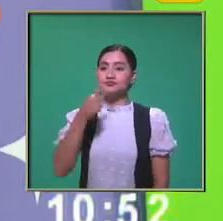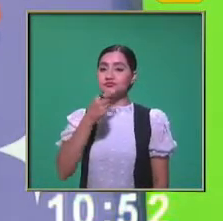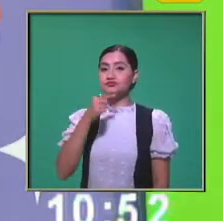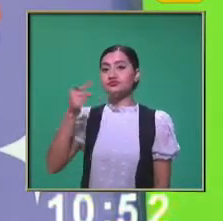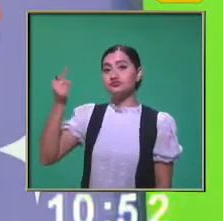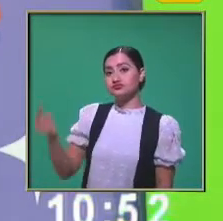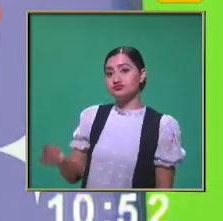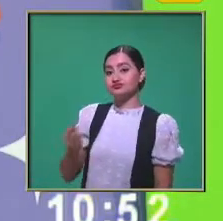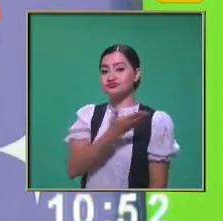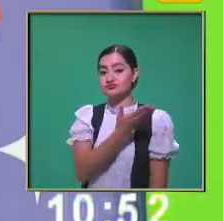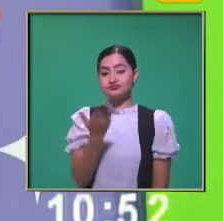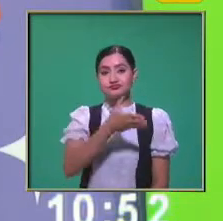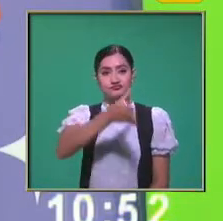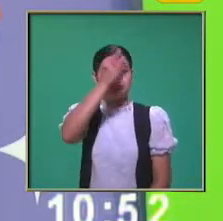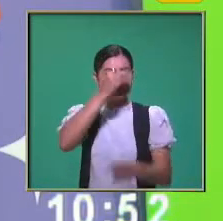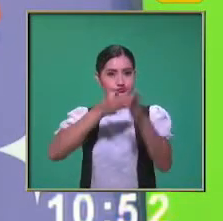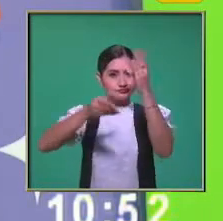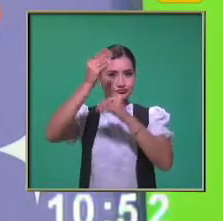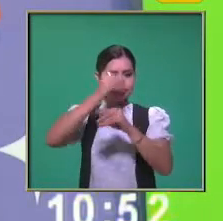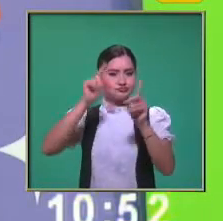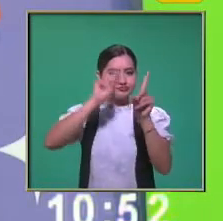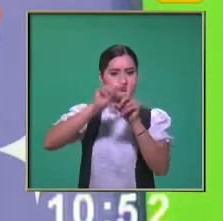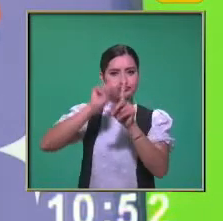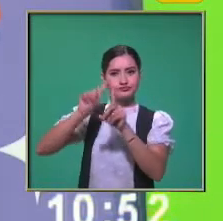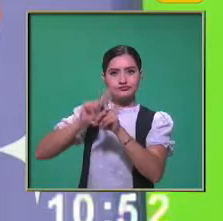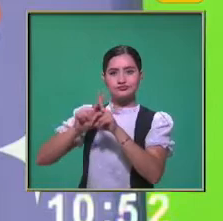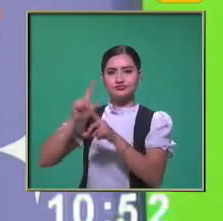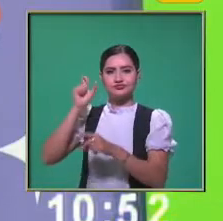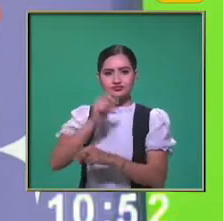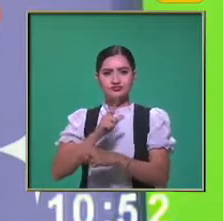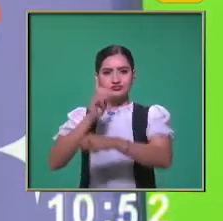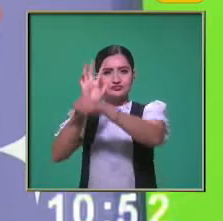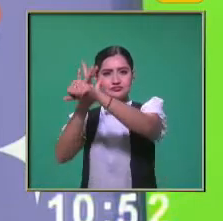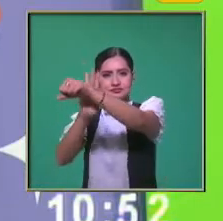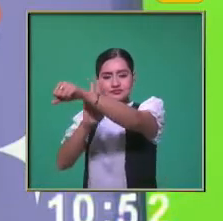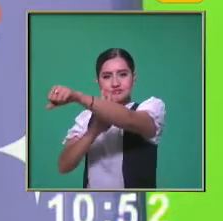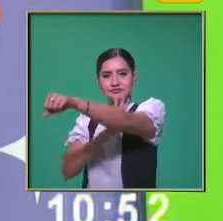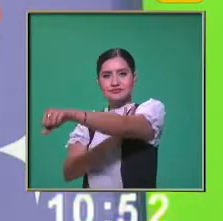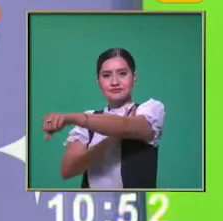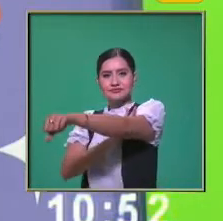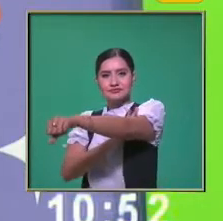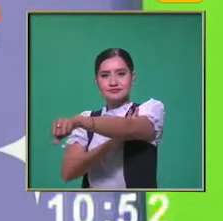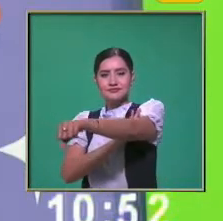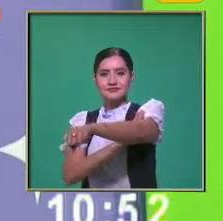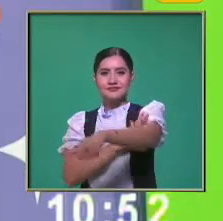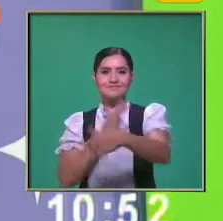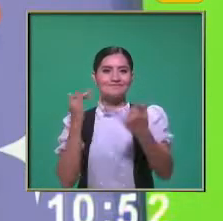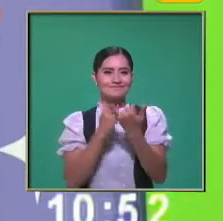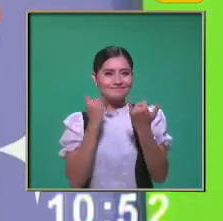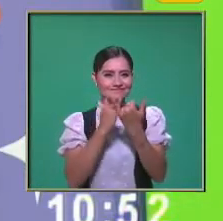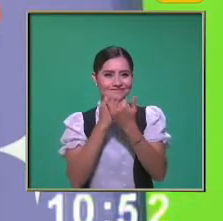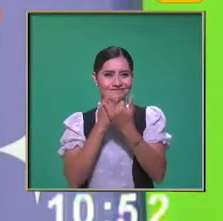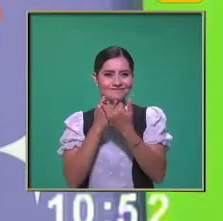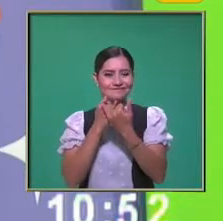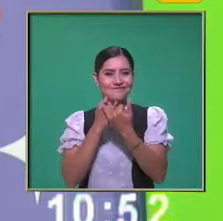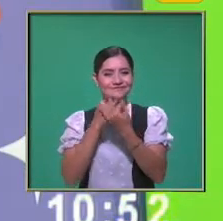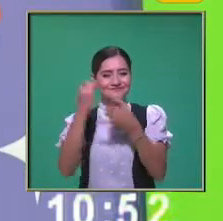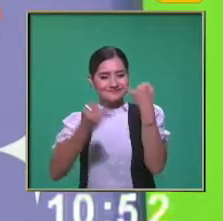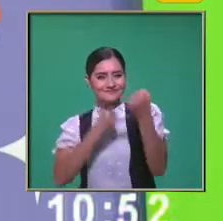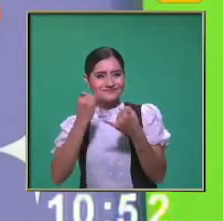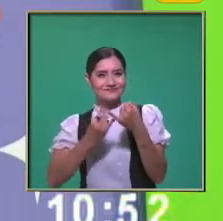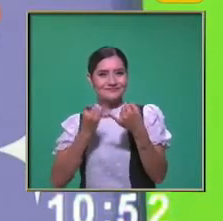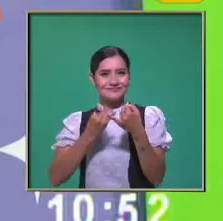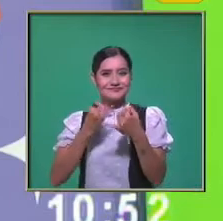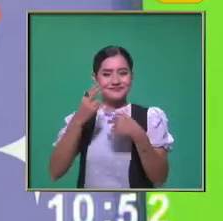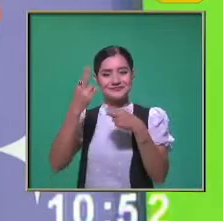van aprendiendo estas cosas y van sintiéndose parte de esta naturaleza y pues cuidándola, ¿verdad?